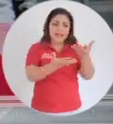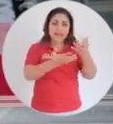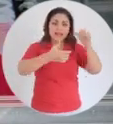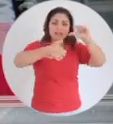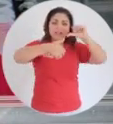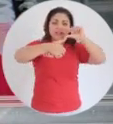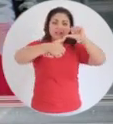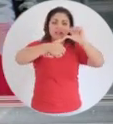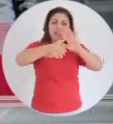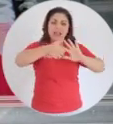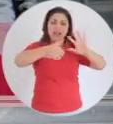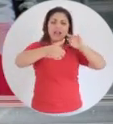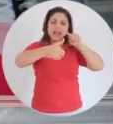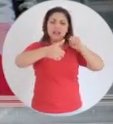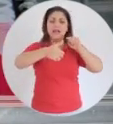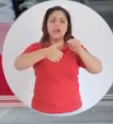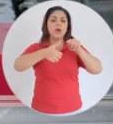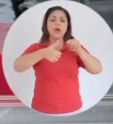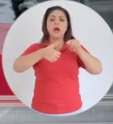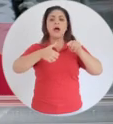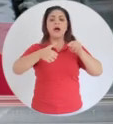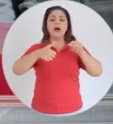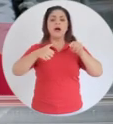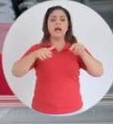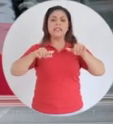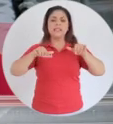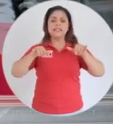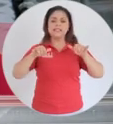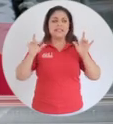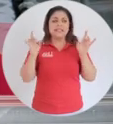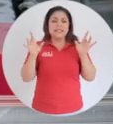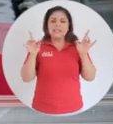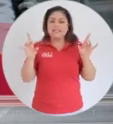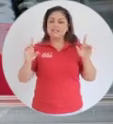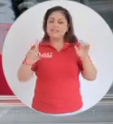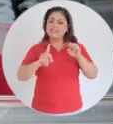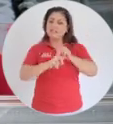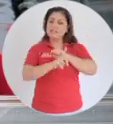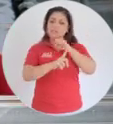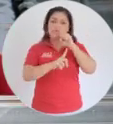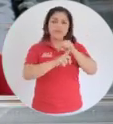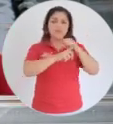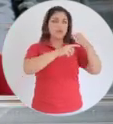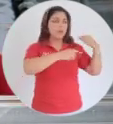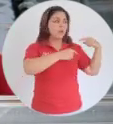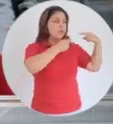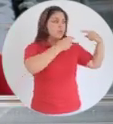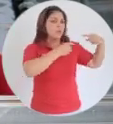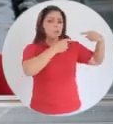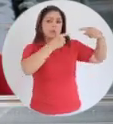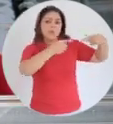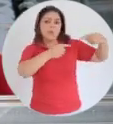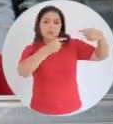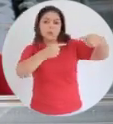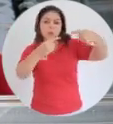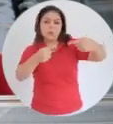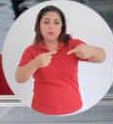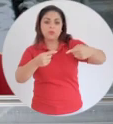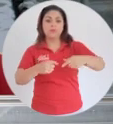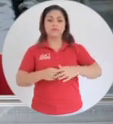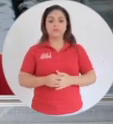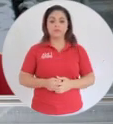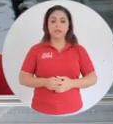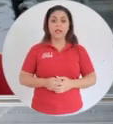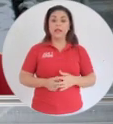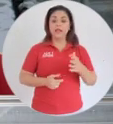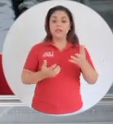Centroamérica haya permanecido en una situación convulsa a través del tiempo. Y yo quisiera rescatar